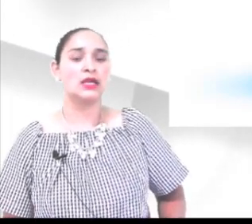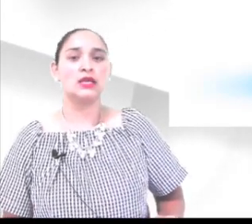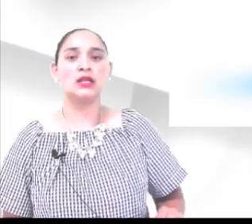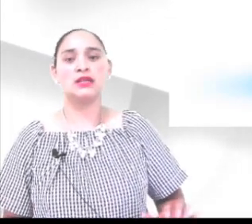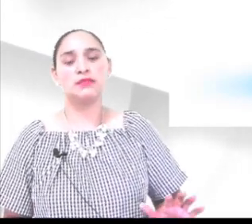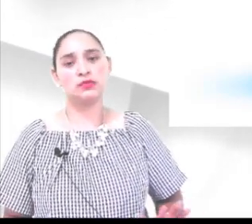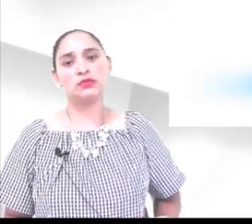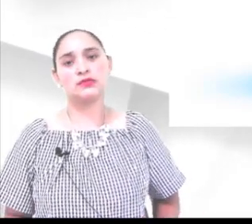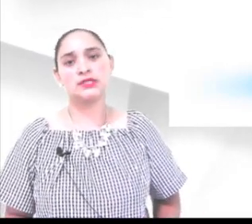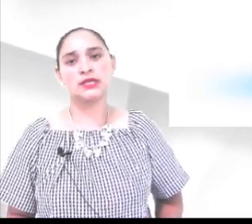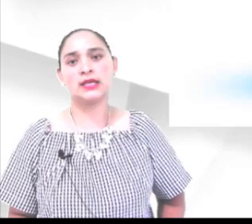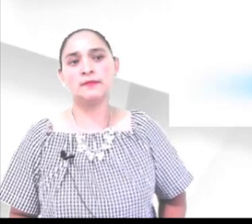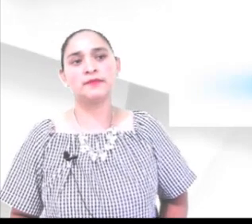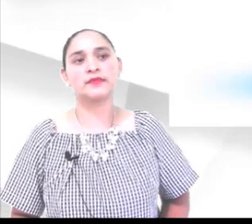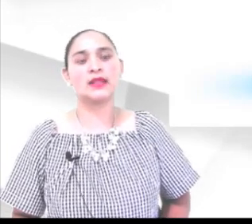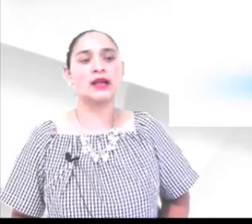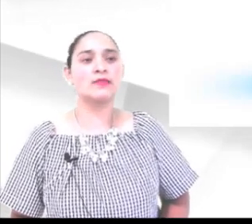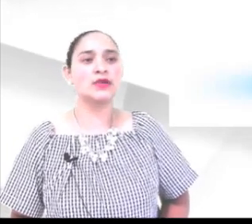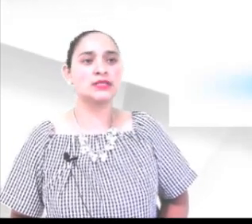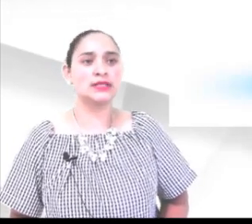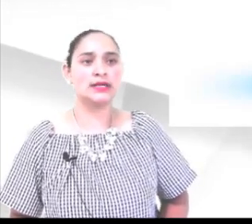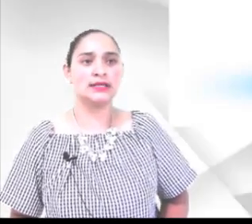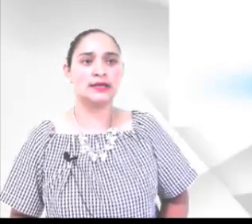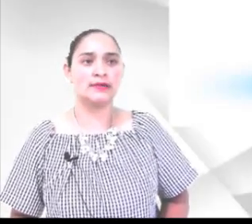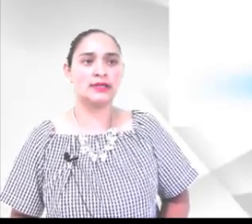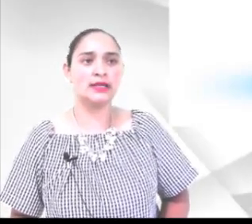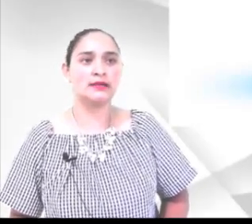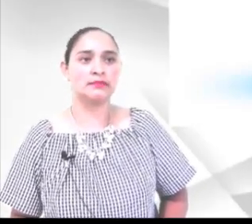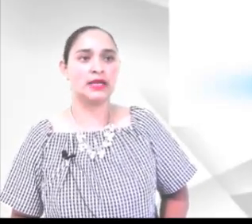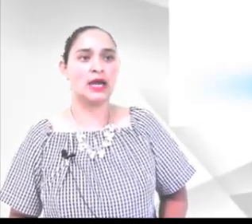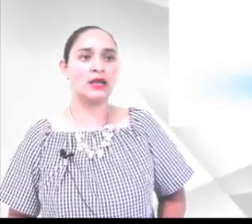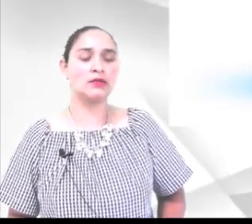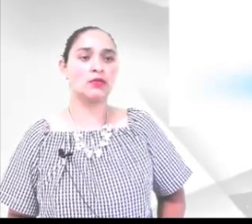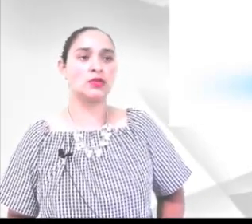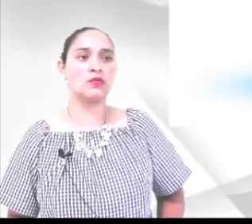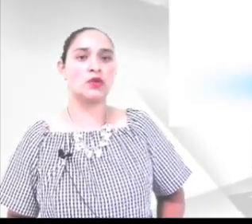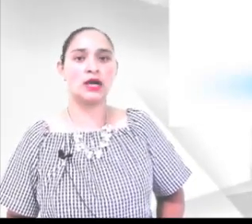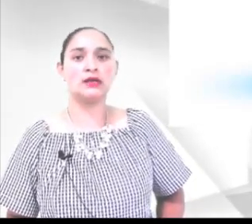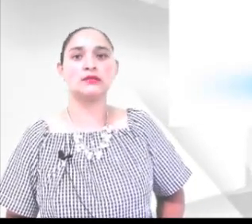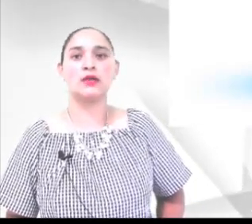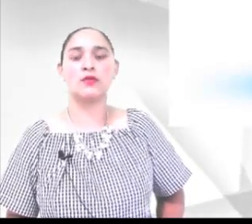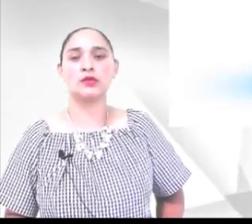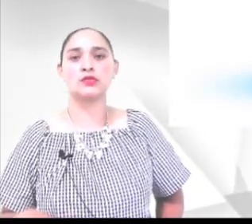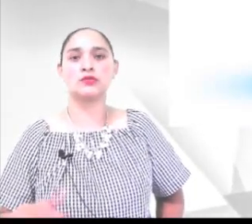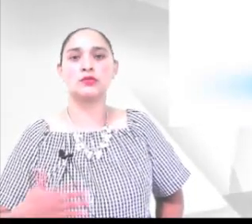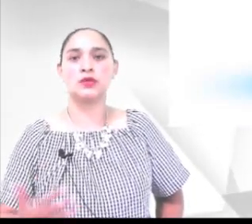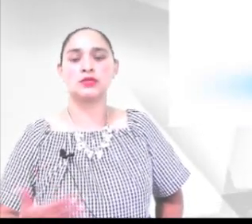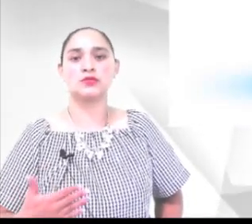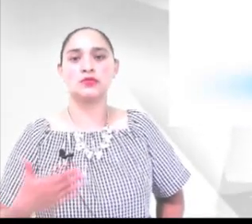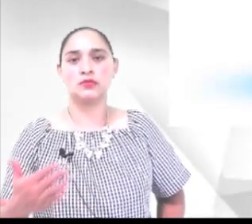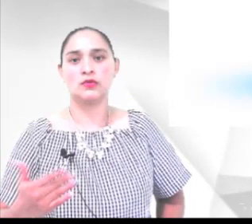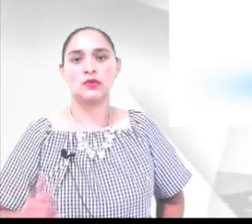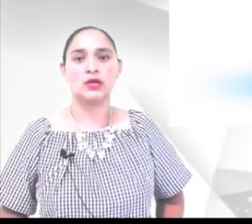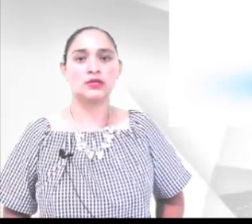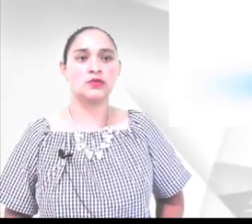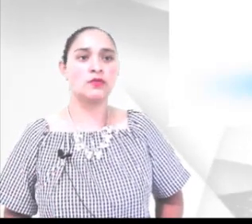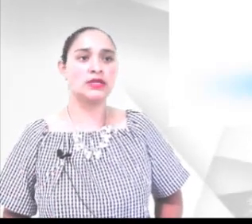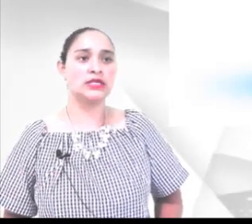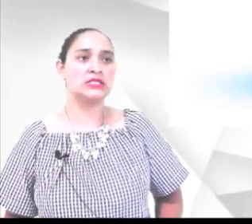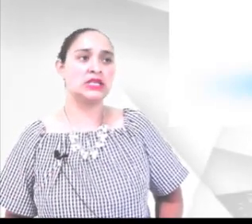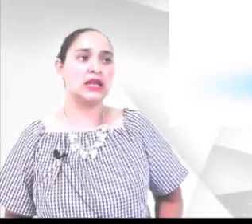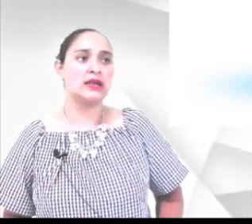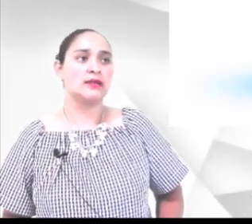clase y les invito entonces a que hagamos esa tareita, ¿verdad? Pegar o dibujar, de acuerdo